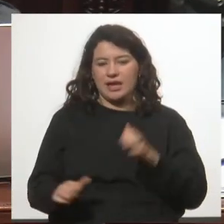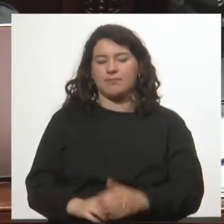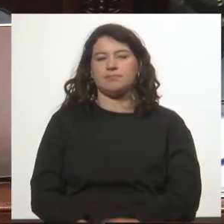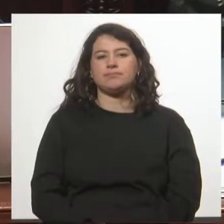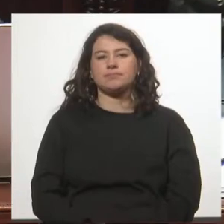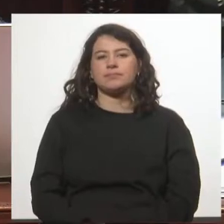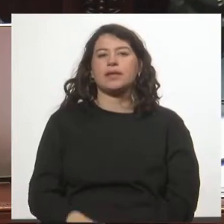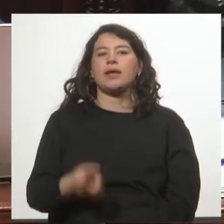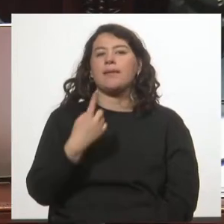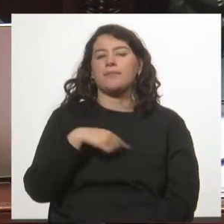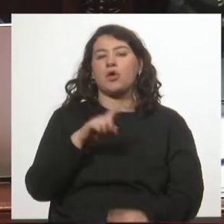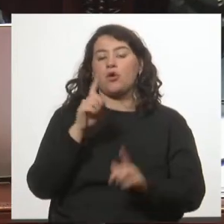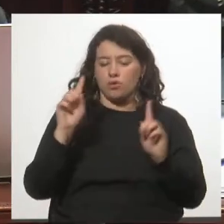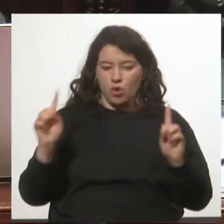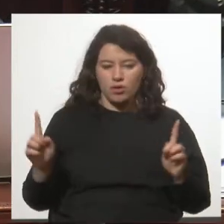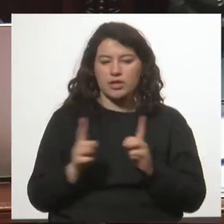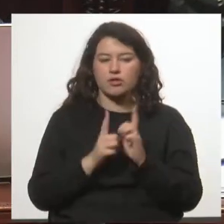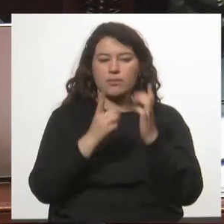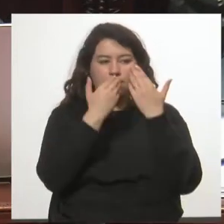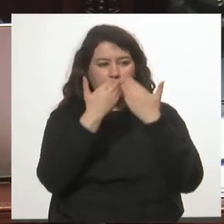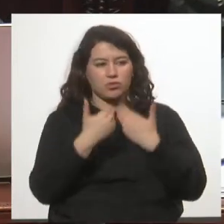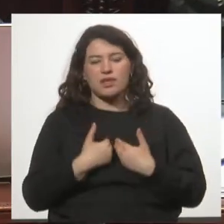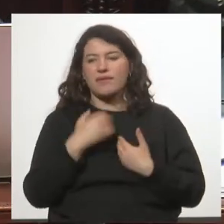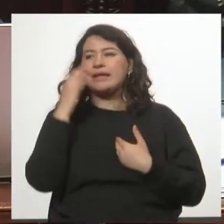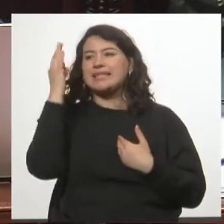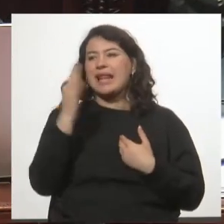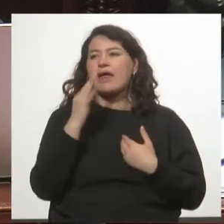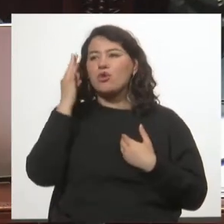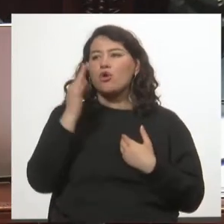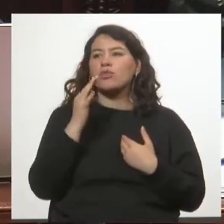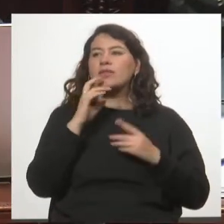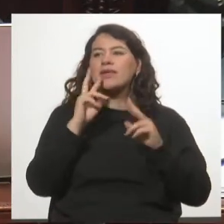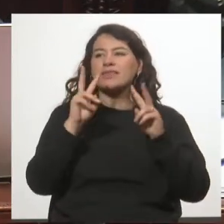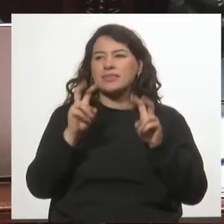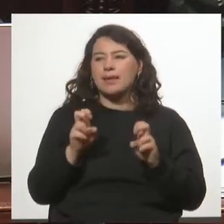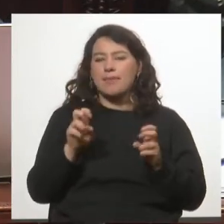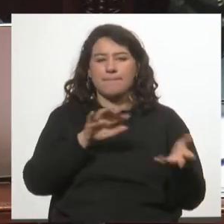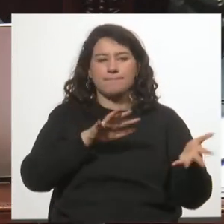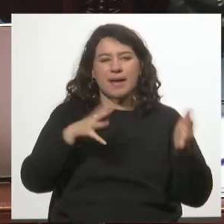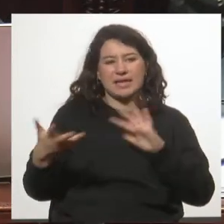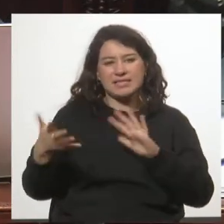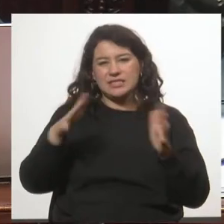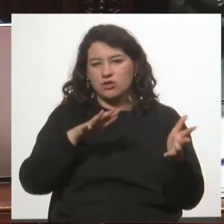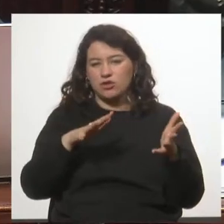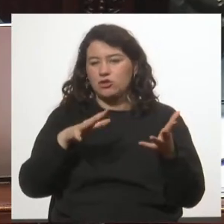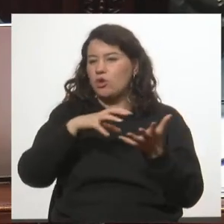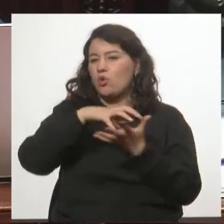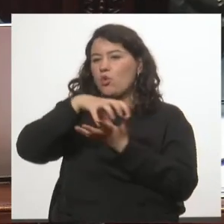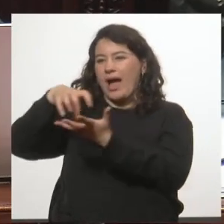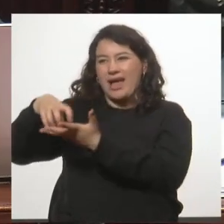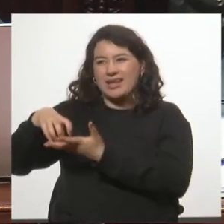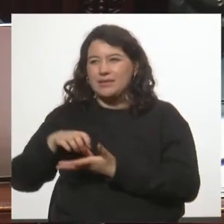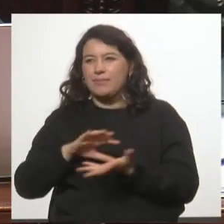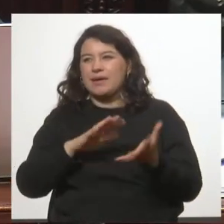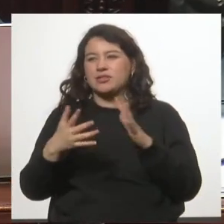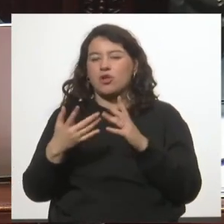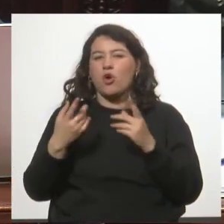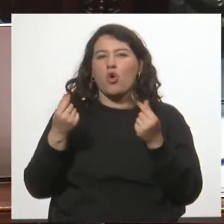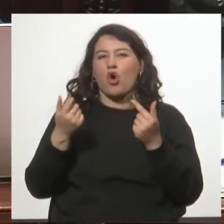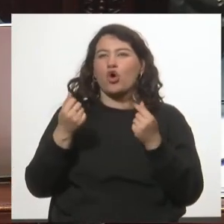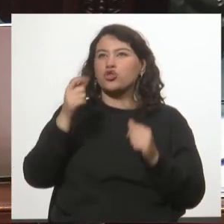pero siendo cosas concretas me preguntaba el señor senador de complejos similares su costo a nivel